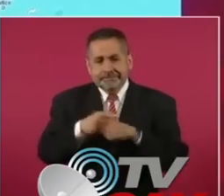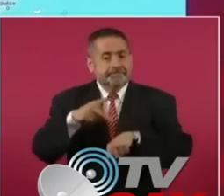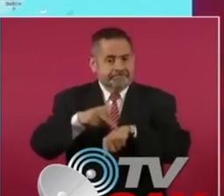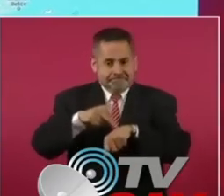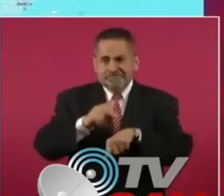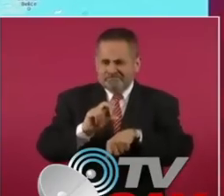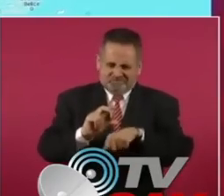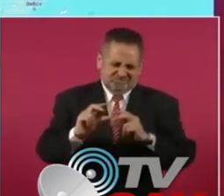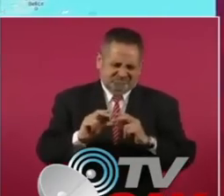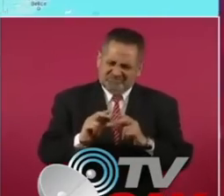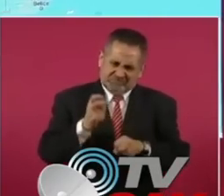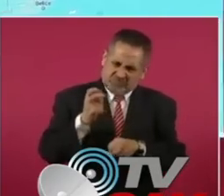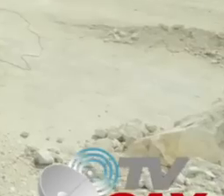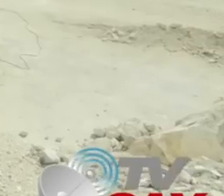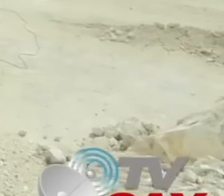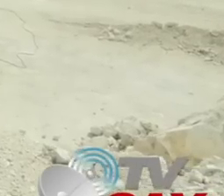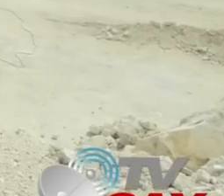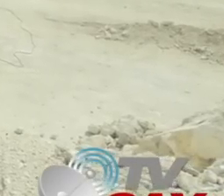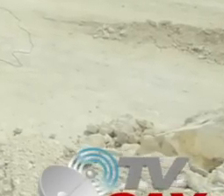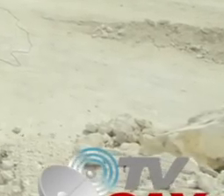piedra dura.